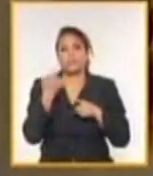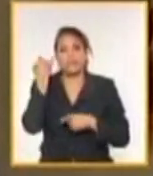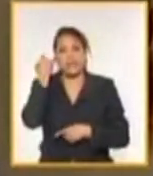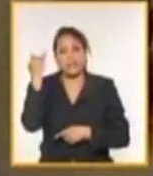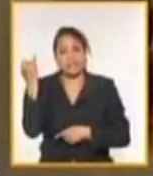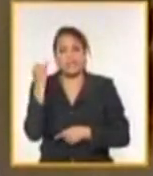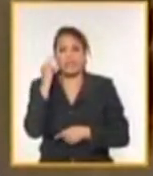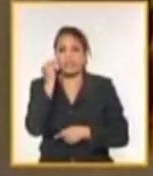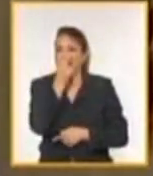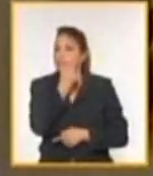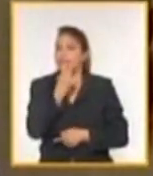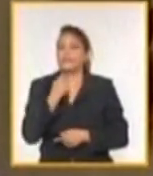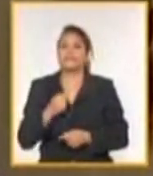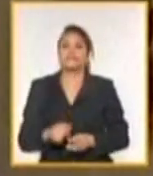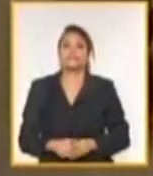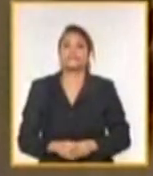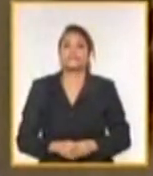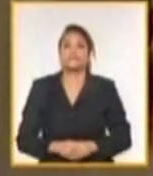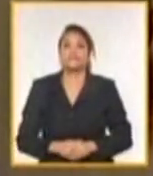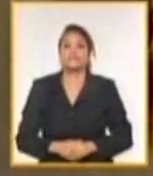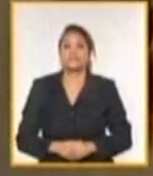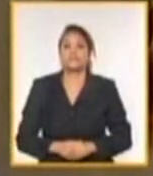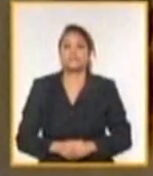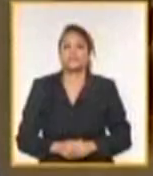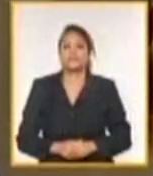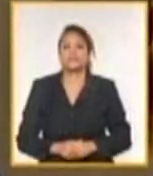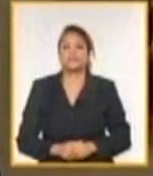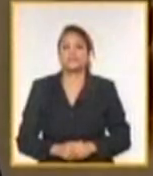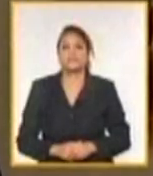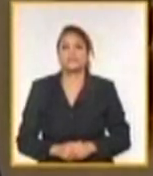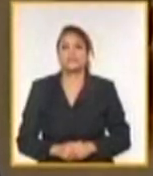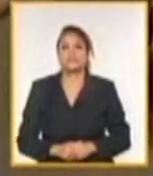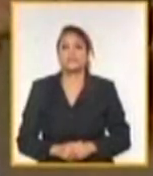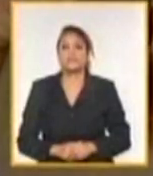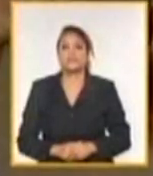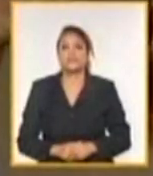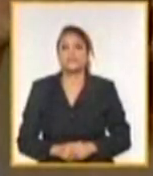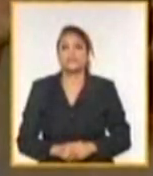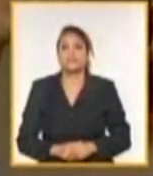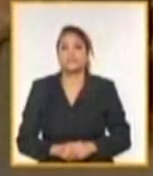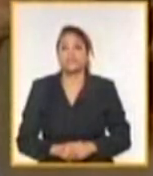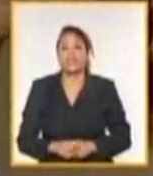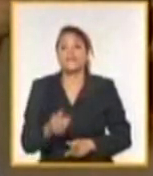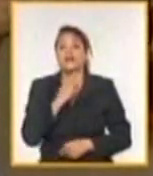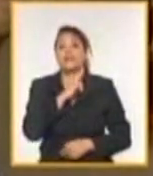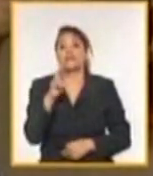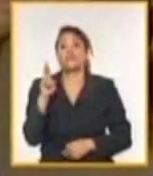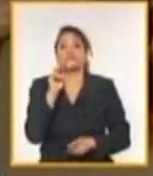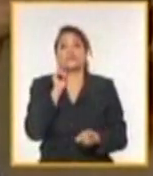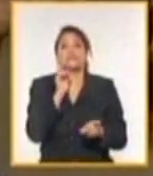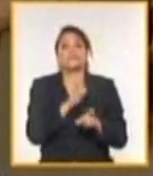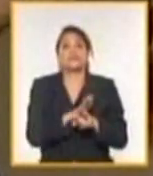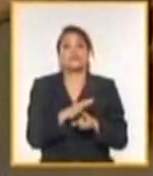los aspectos trascendentes de una revolución que se inició